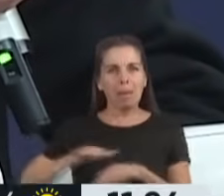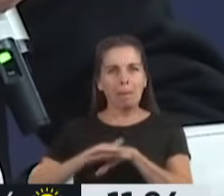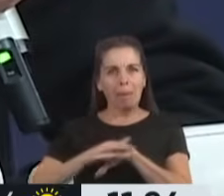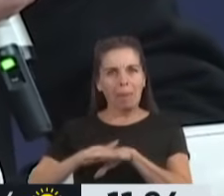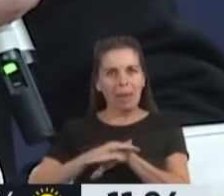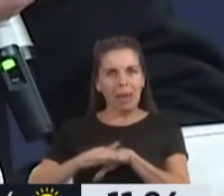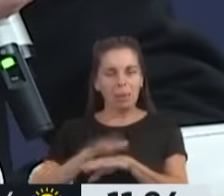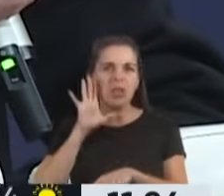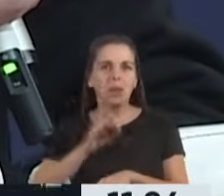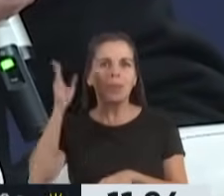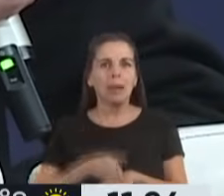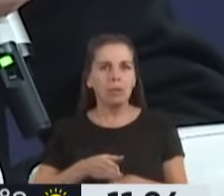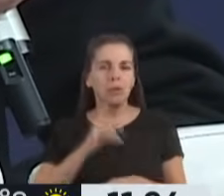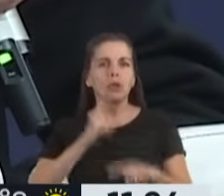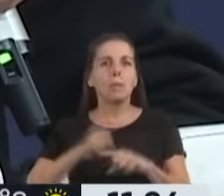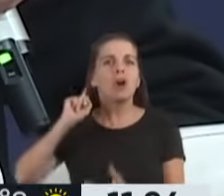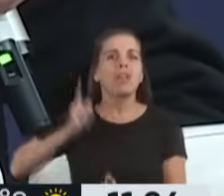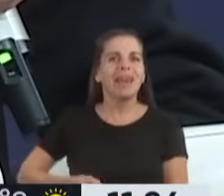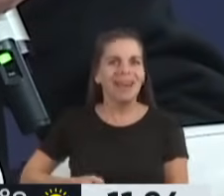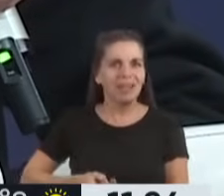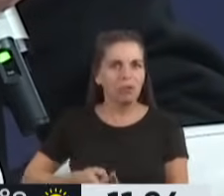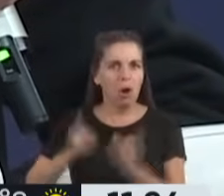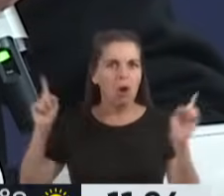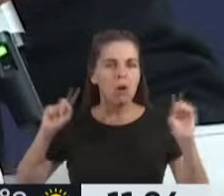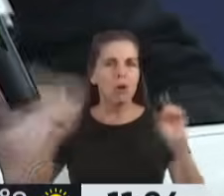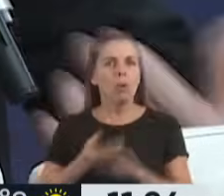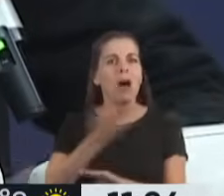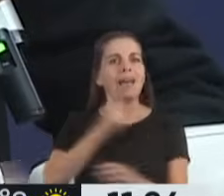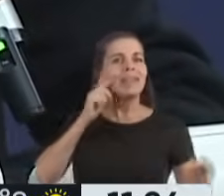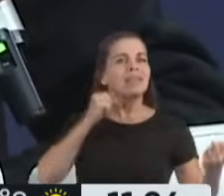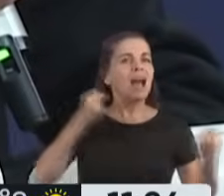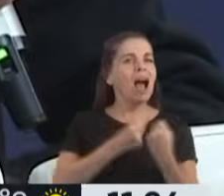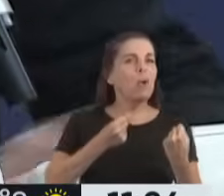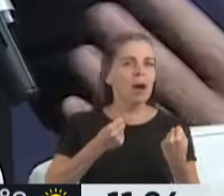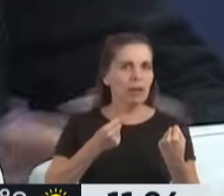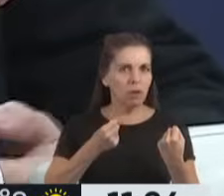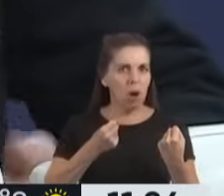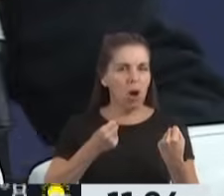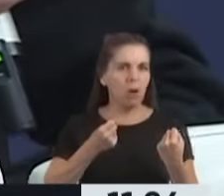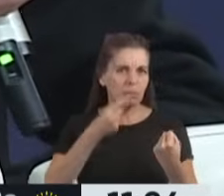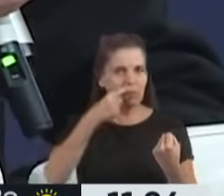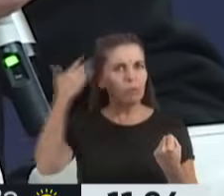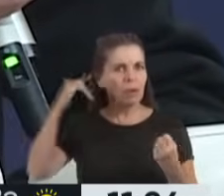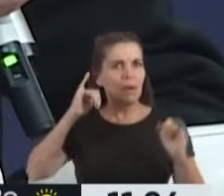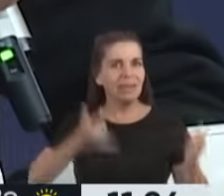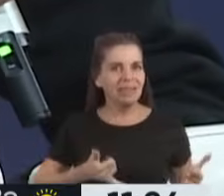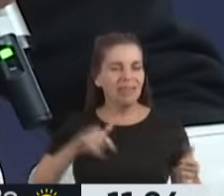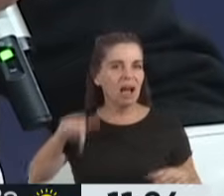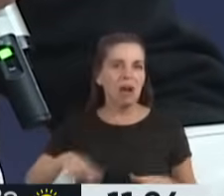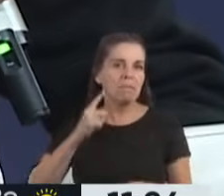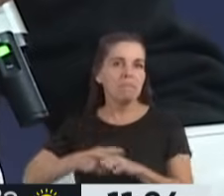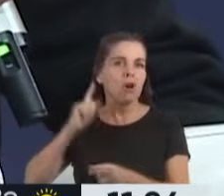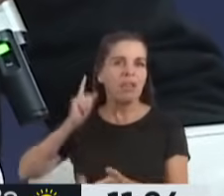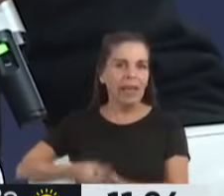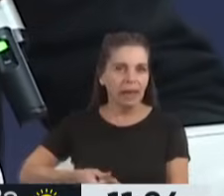de decretarlo y no llegar a un acuerdo como pasó la otra vez. Y también teniendo